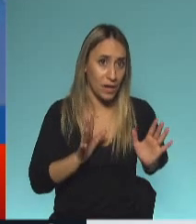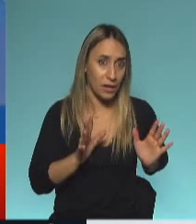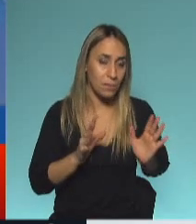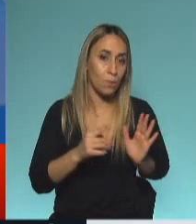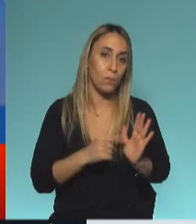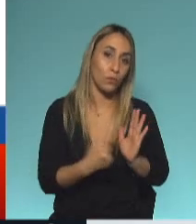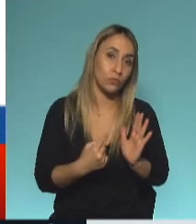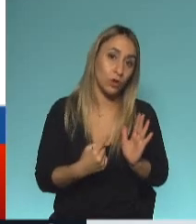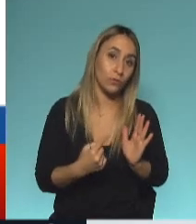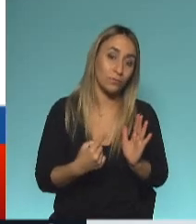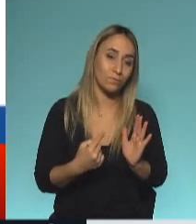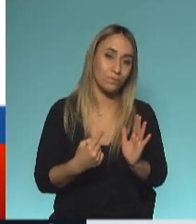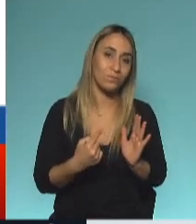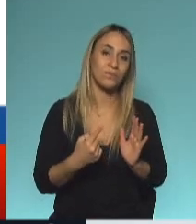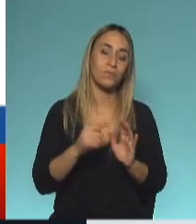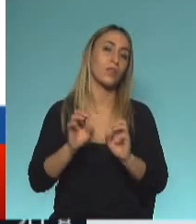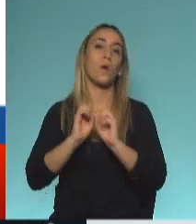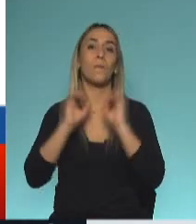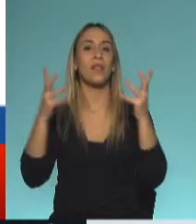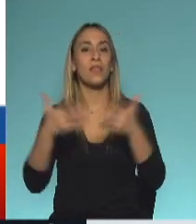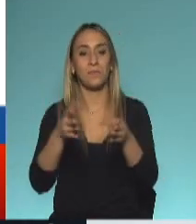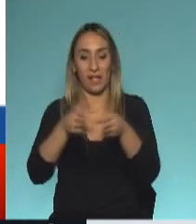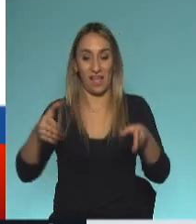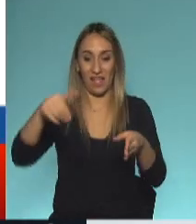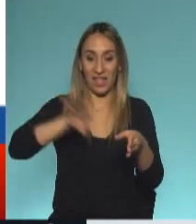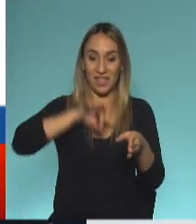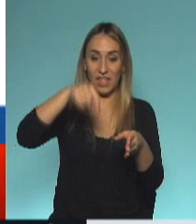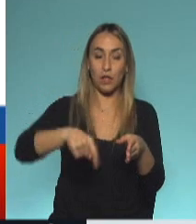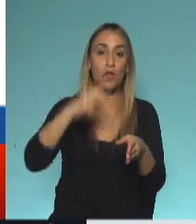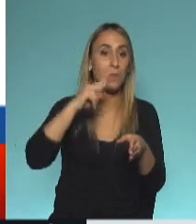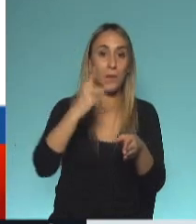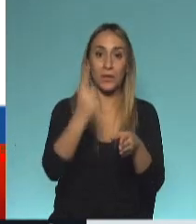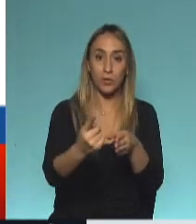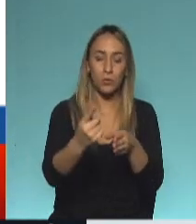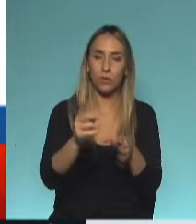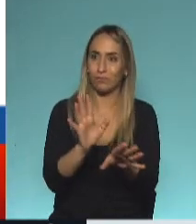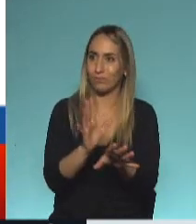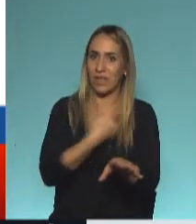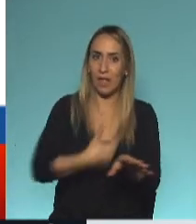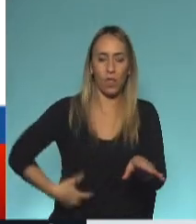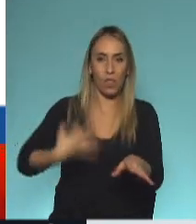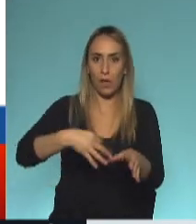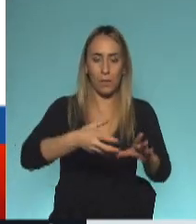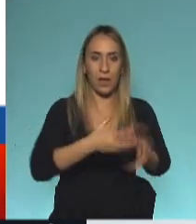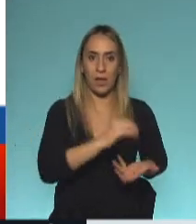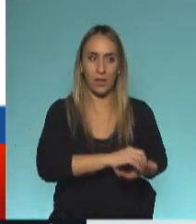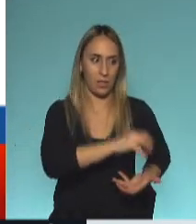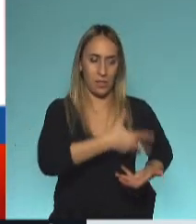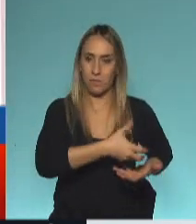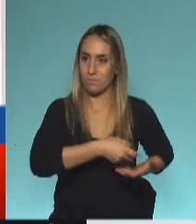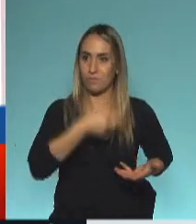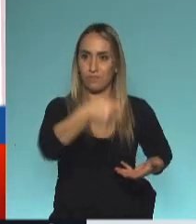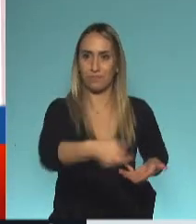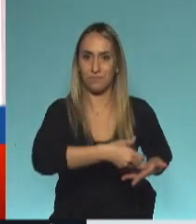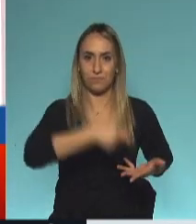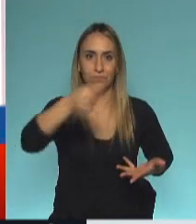que la pandemia en 2021 está generando una demanda de dinero por parte del estado que al menos cuando se